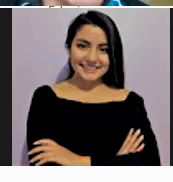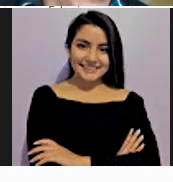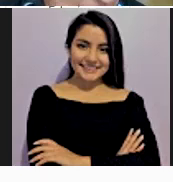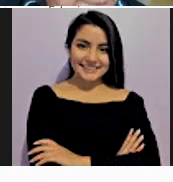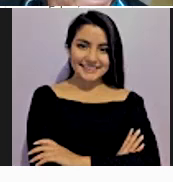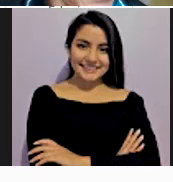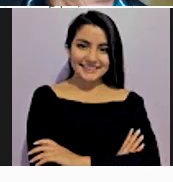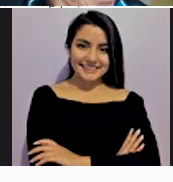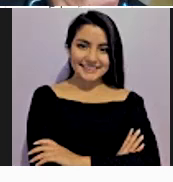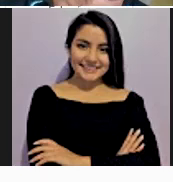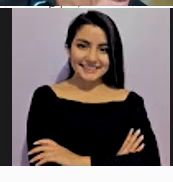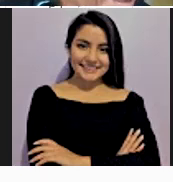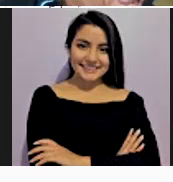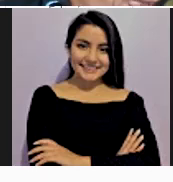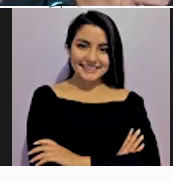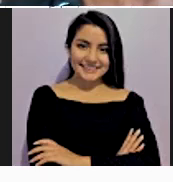No más o menos, es.